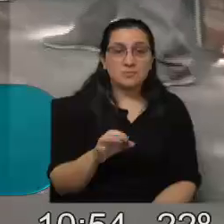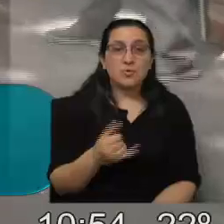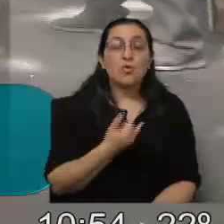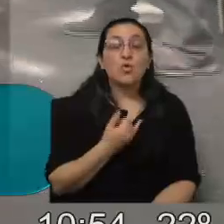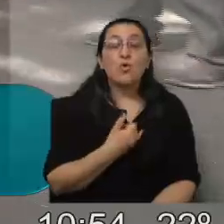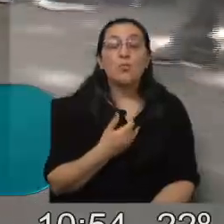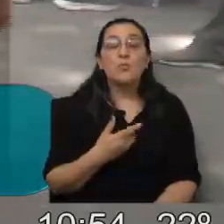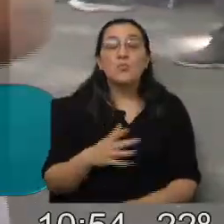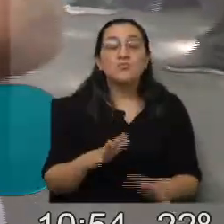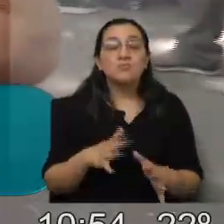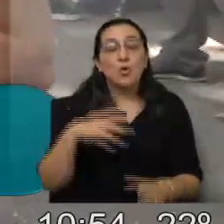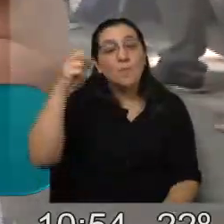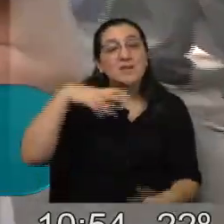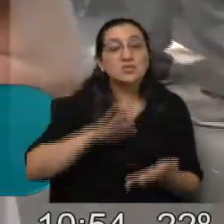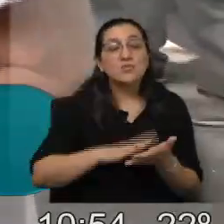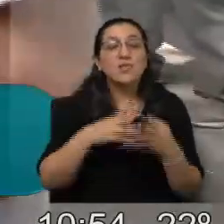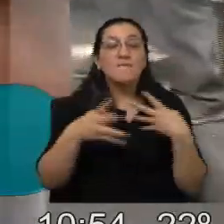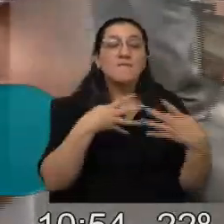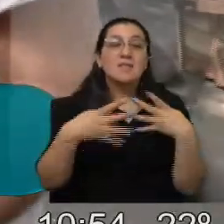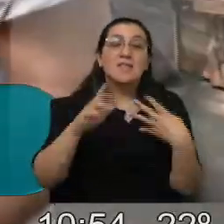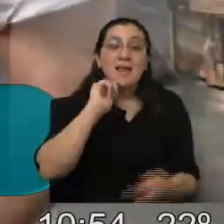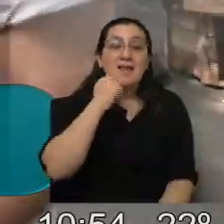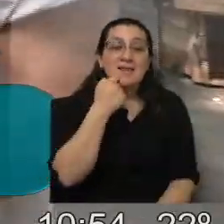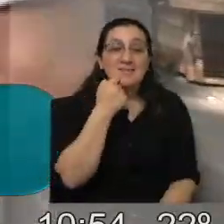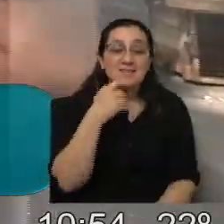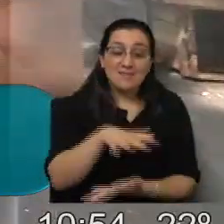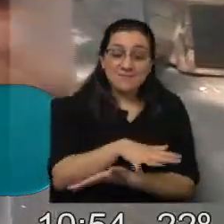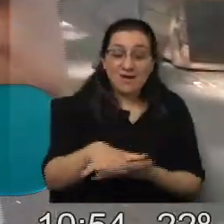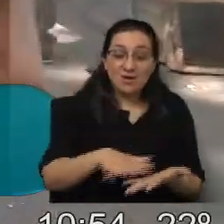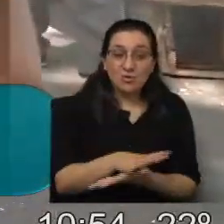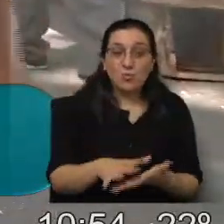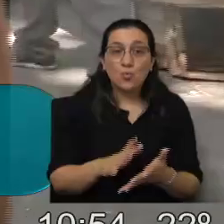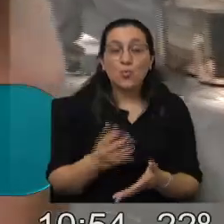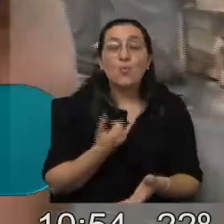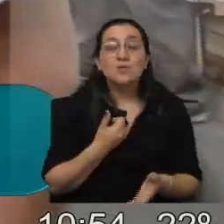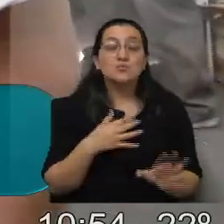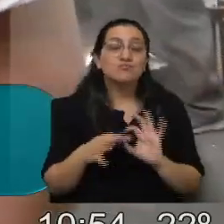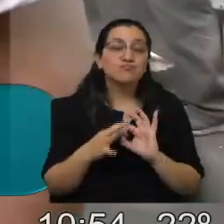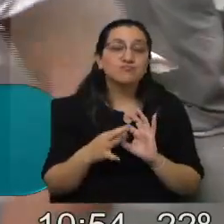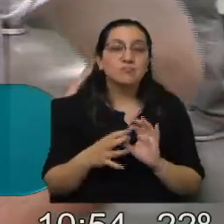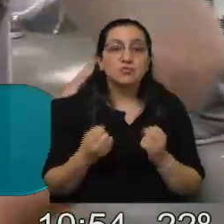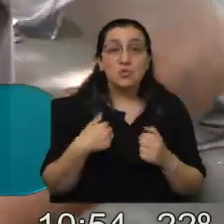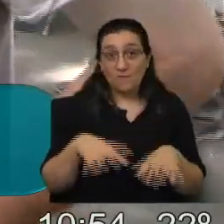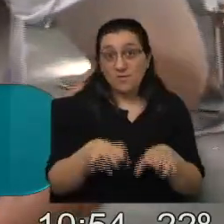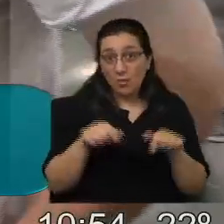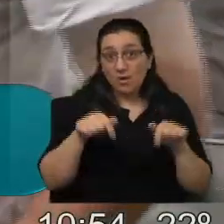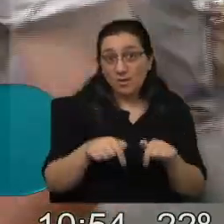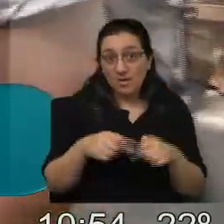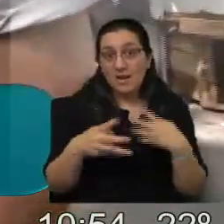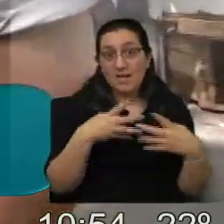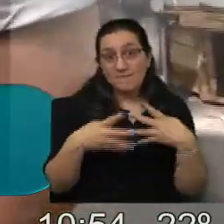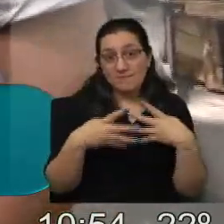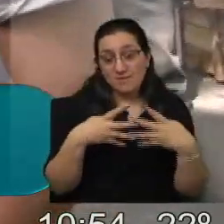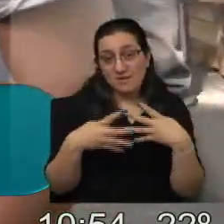¿Cómo la va llevando? ¿Qué opina de esta feria tan linda que hay apostada en este barrio? ¿Cuál es su nexo con este lugar? Bueno, yo vivo acá. La feria,